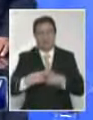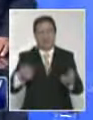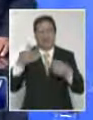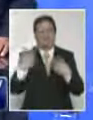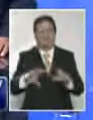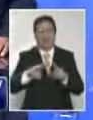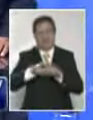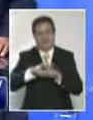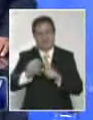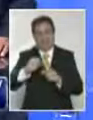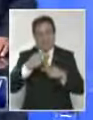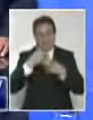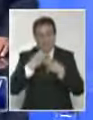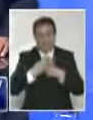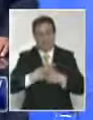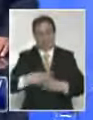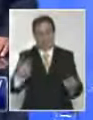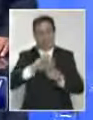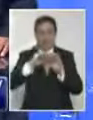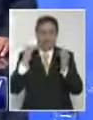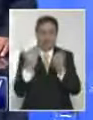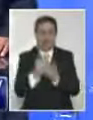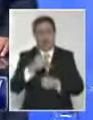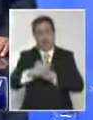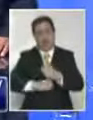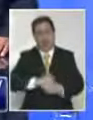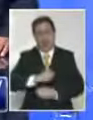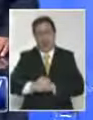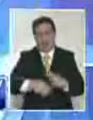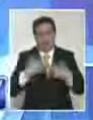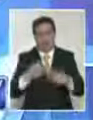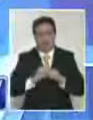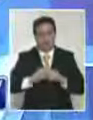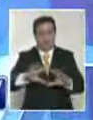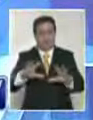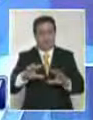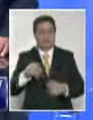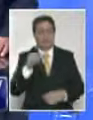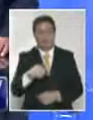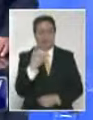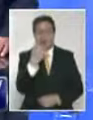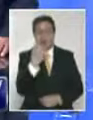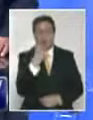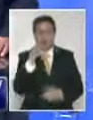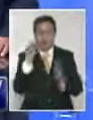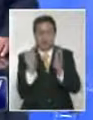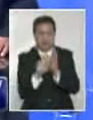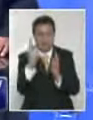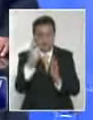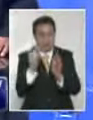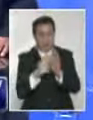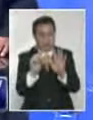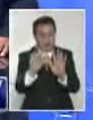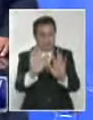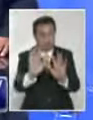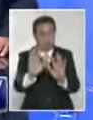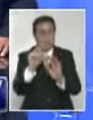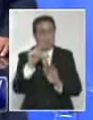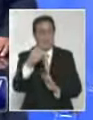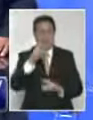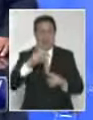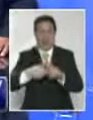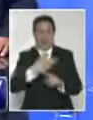contarse la historia de lo que ocurrió en este país durante años. Sí, pero yo te quiero precisar lo siguiente, sí. Que si tal como tú dices, el